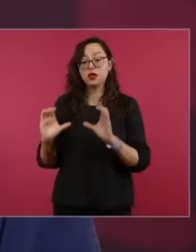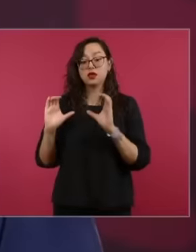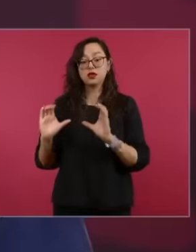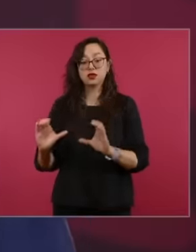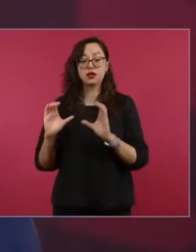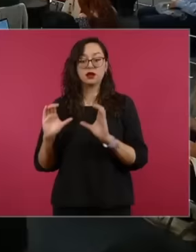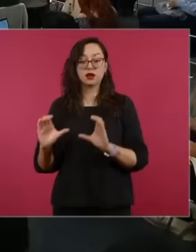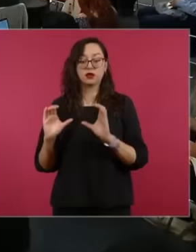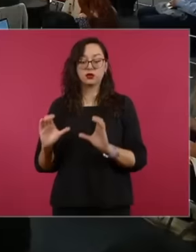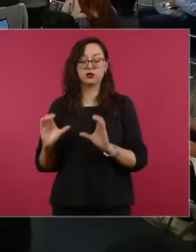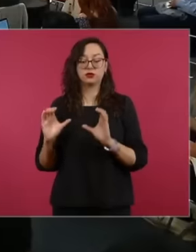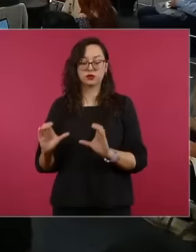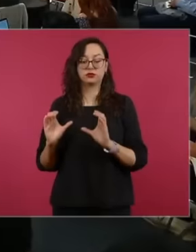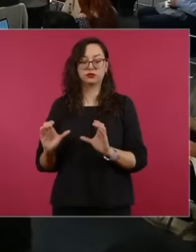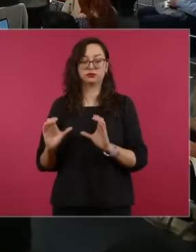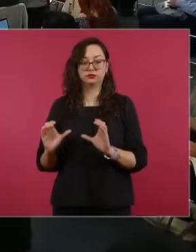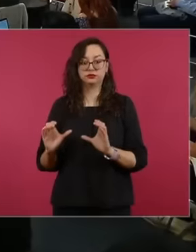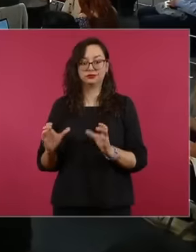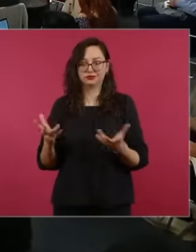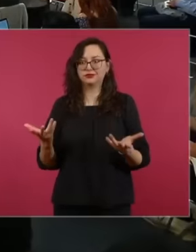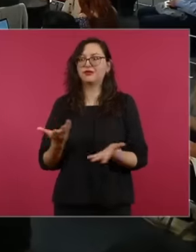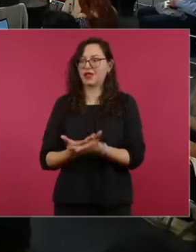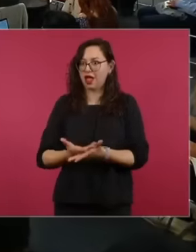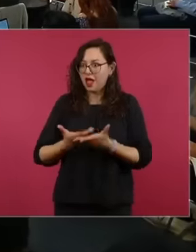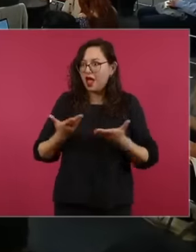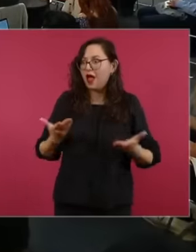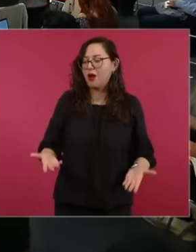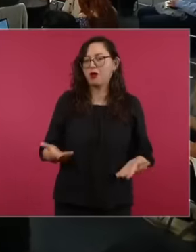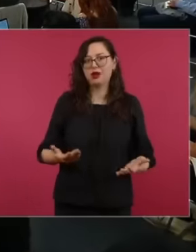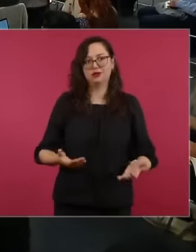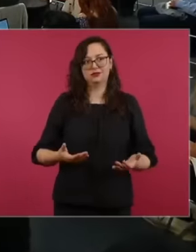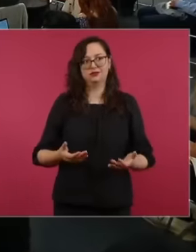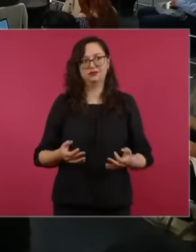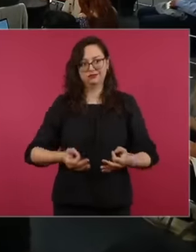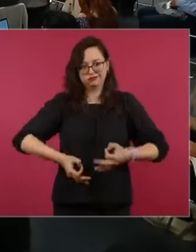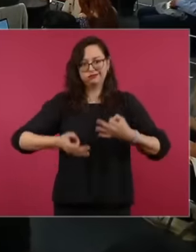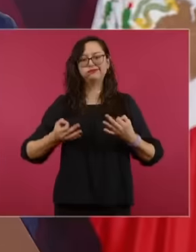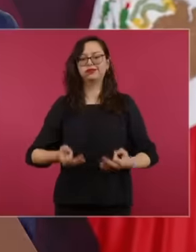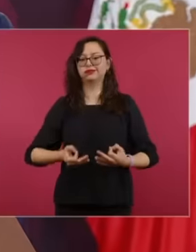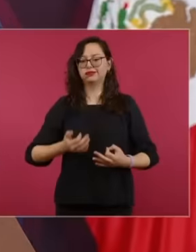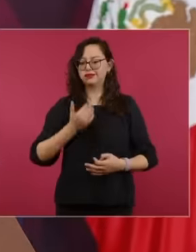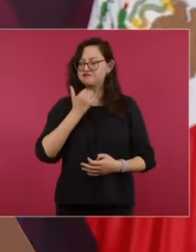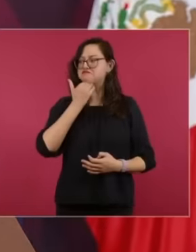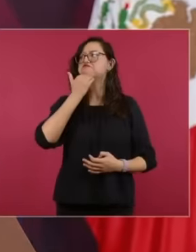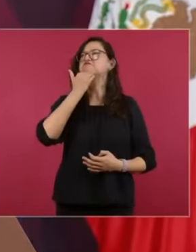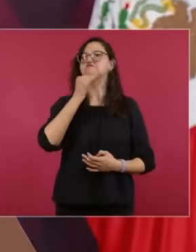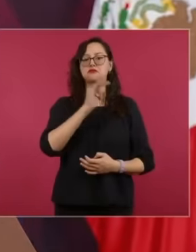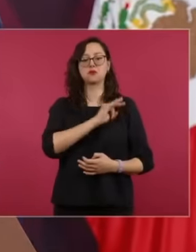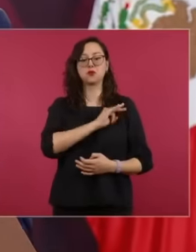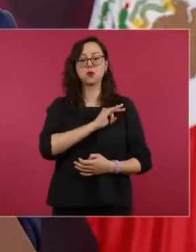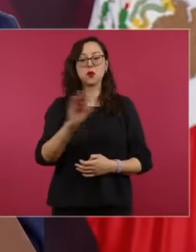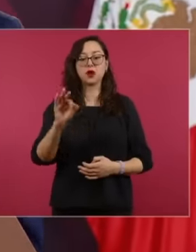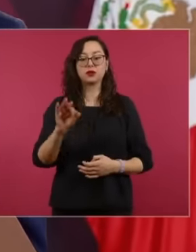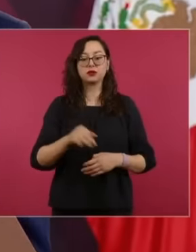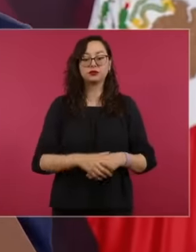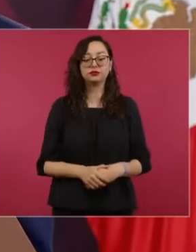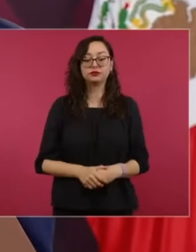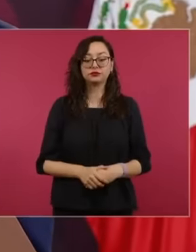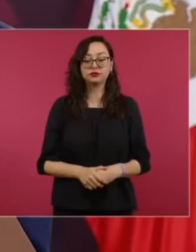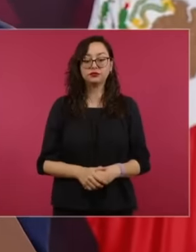hubiésemos llegado aquí dejando trozos de dignidad en el camino,